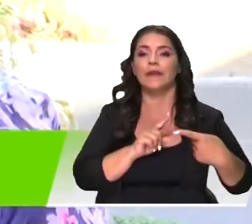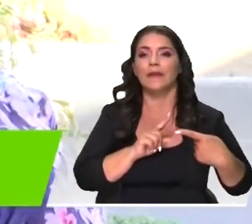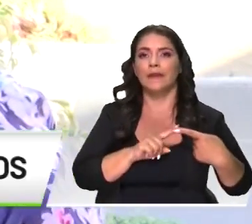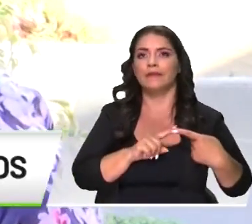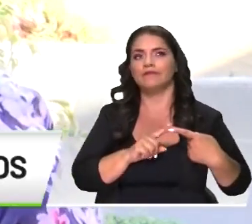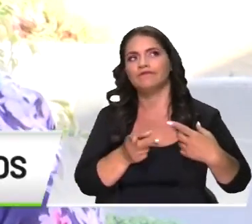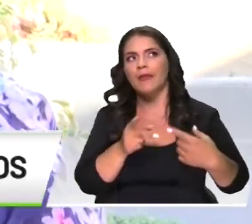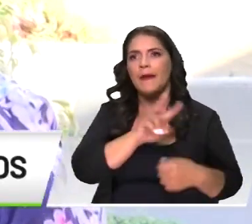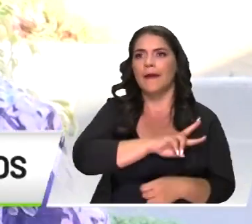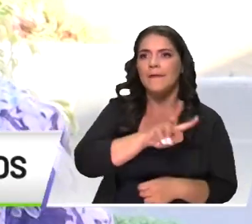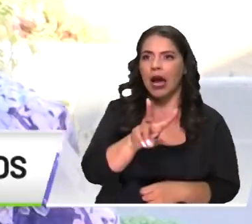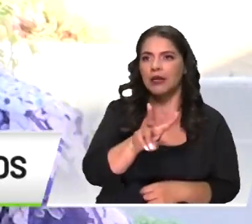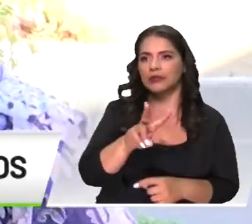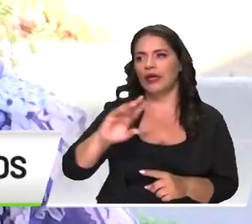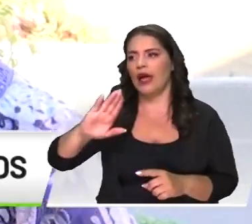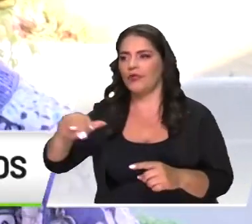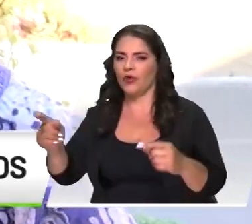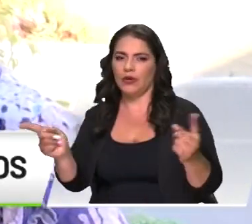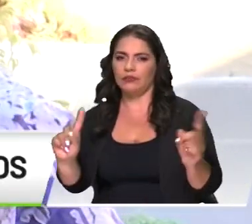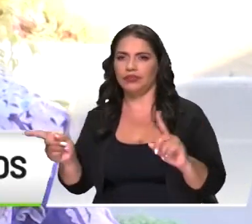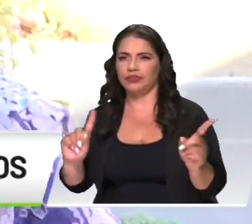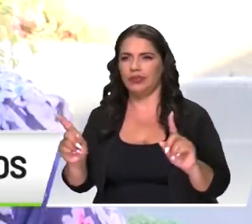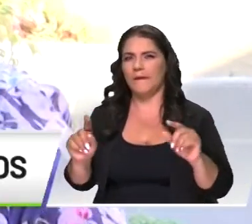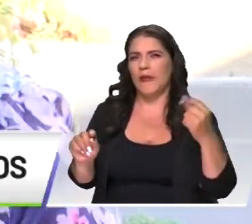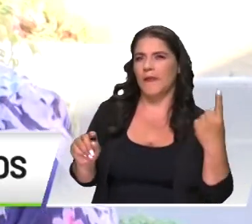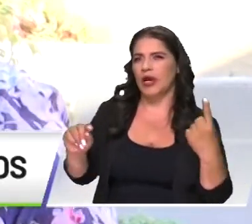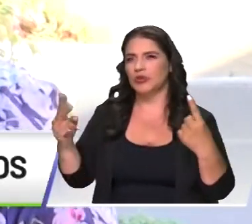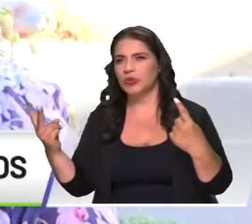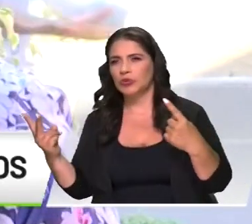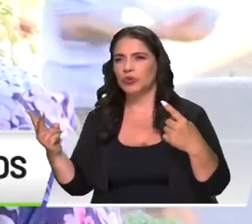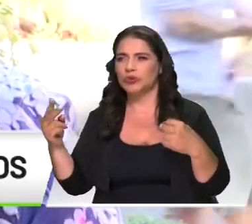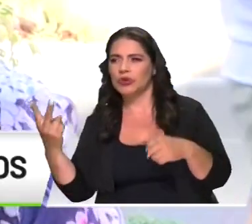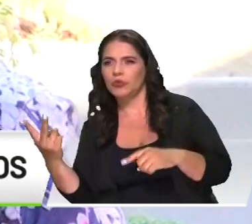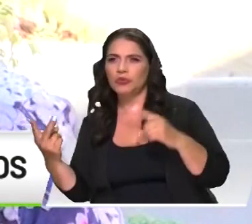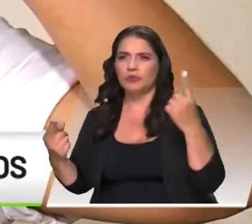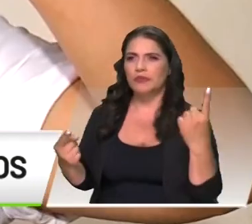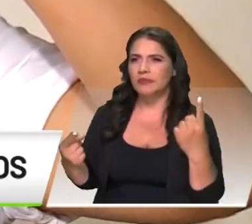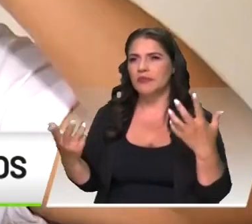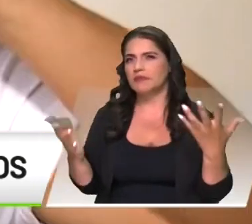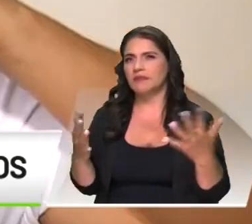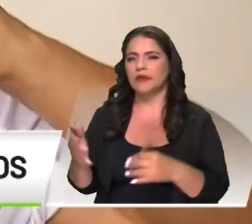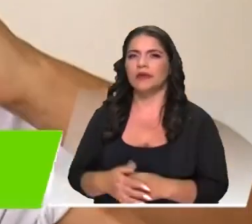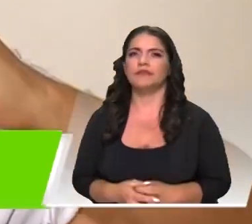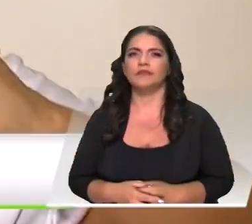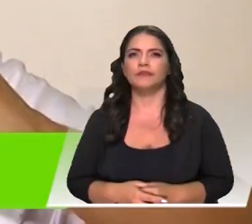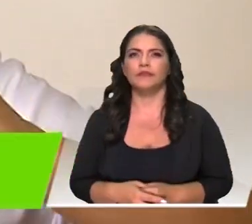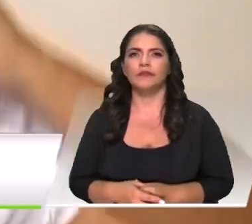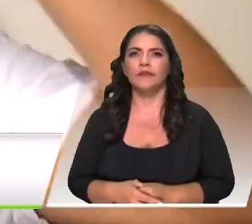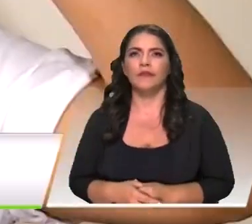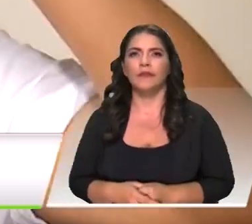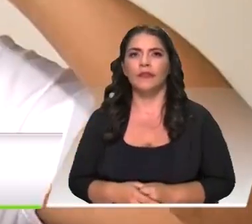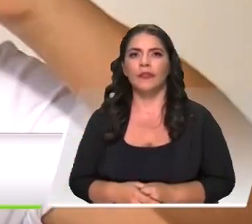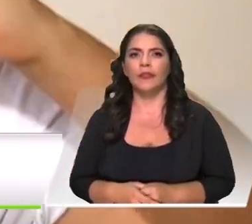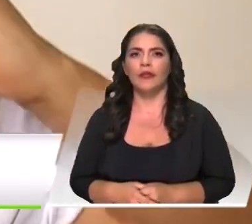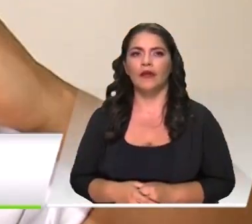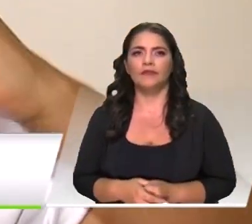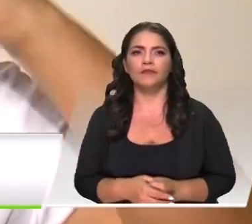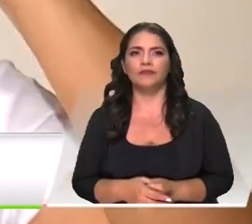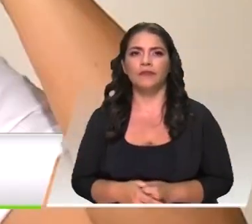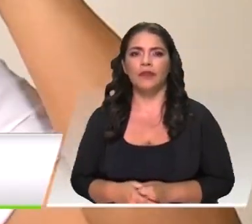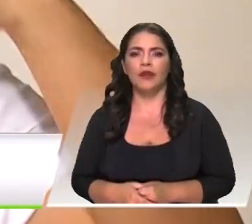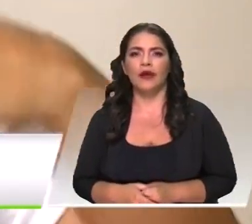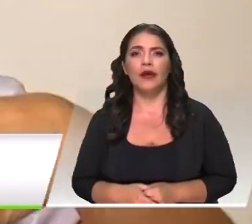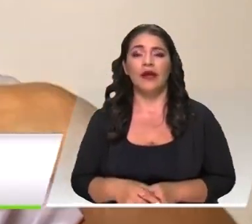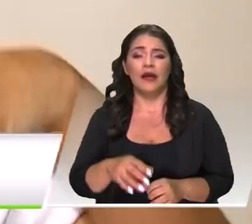términos del mayor registro hasta julio estamos en el segundo lugar con ese registro debajo del feminicidio hay un montón de